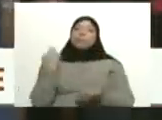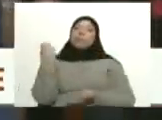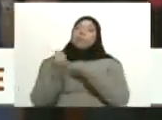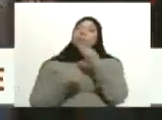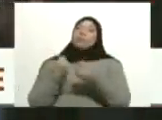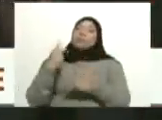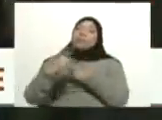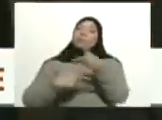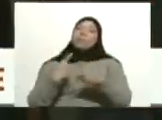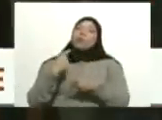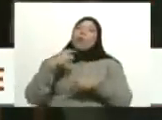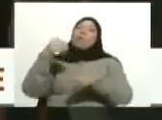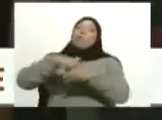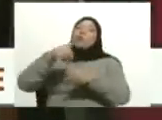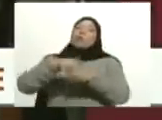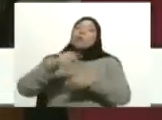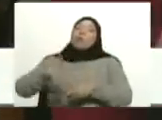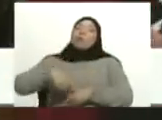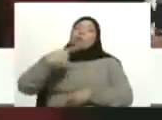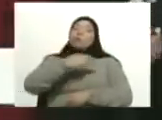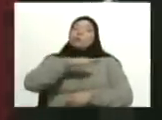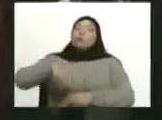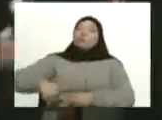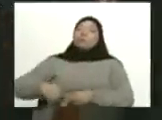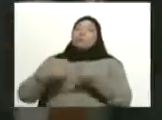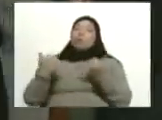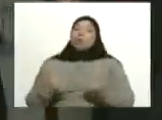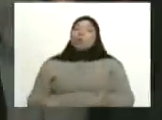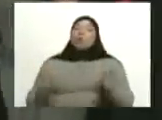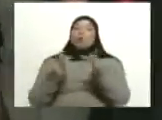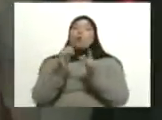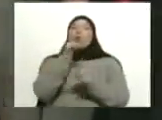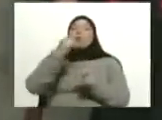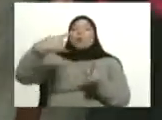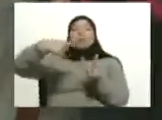ver en próximas contiendas electorales. Es la información que nosotros aportamos hasta el momento y con ella retornamos el pase al estudio. Adelante.